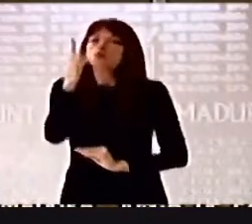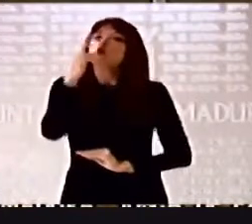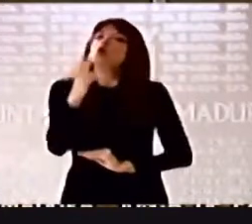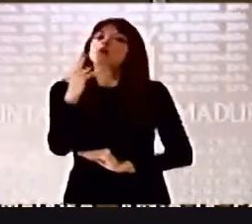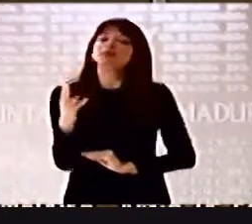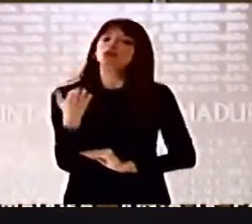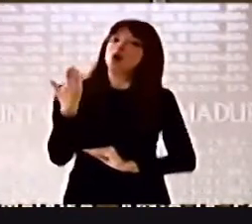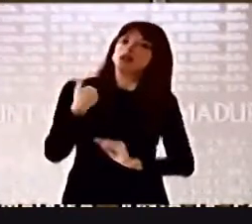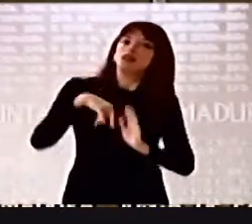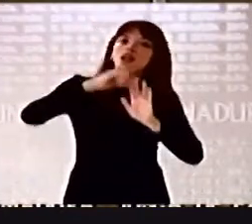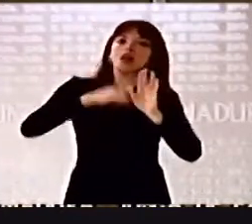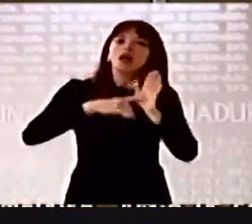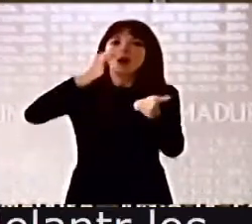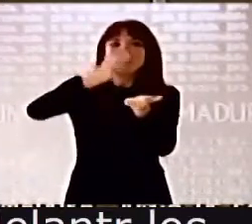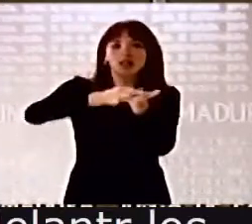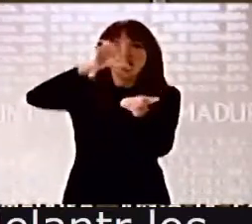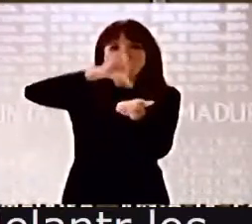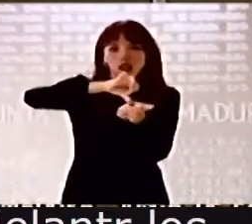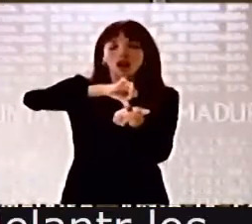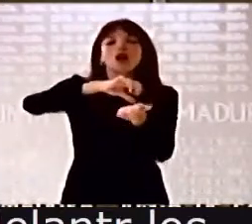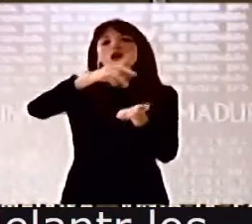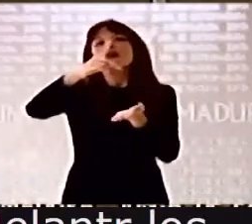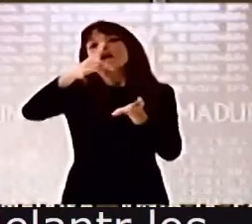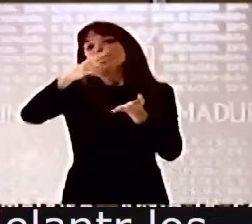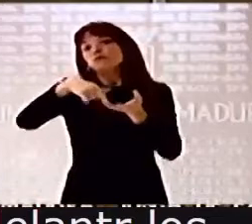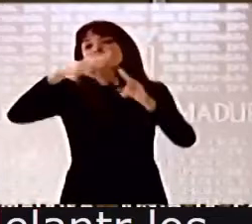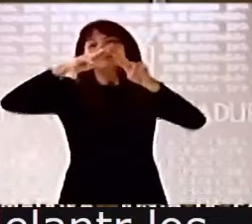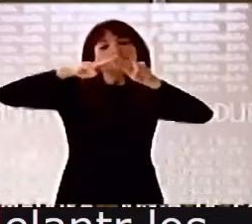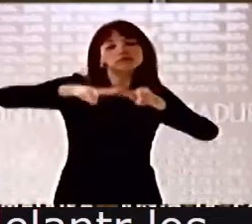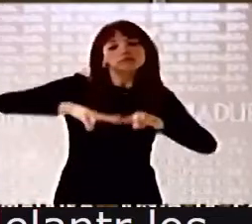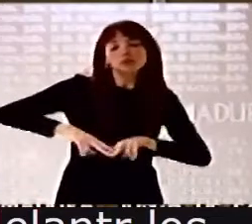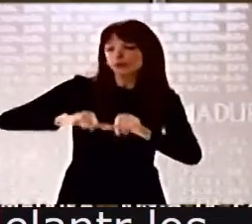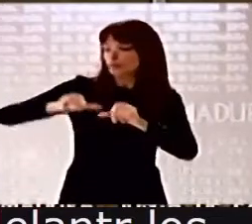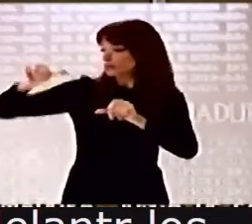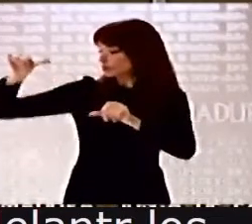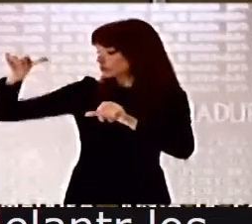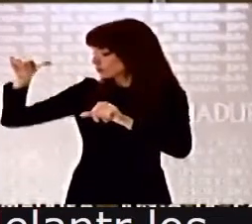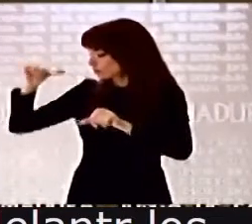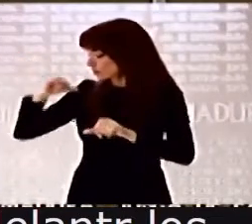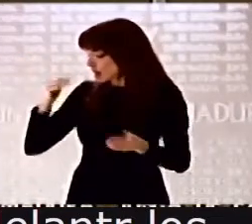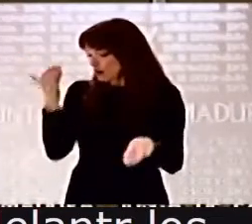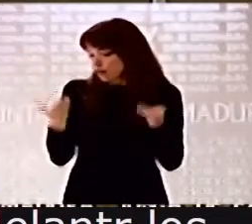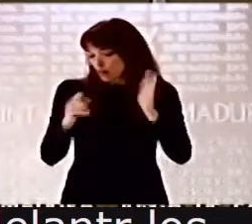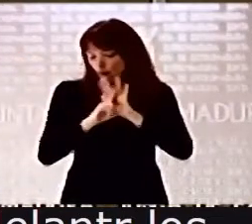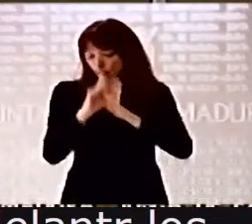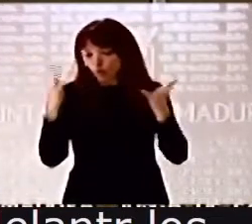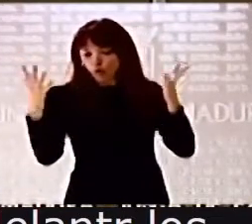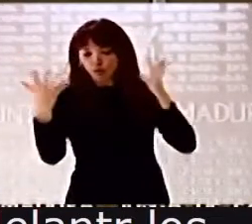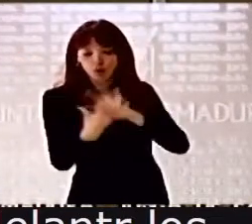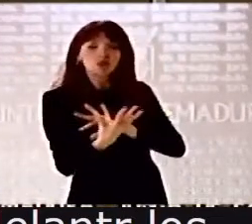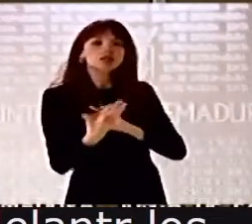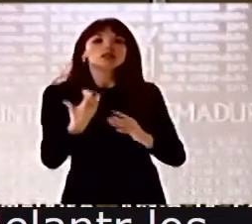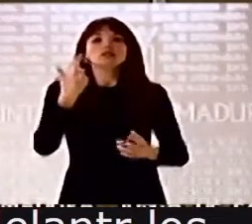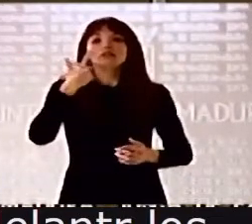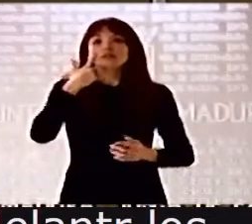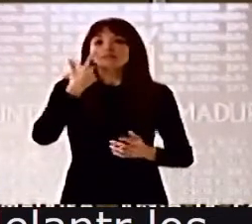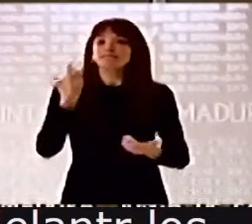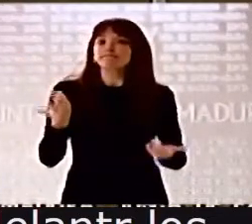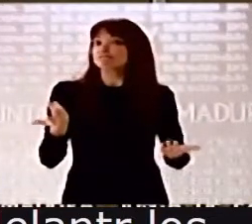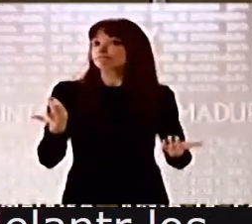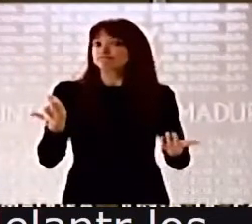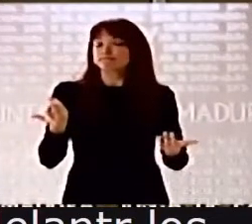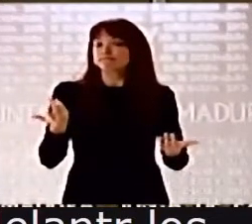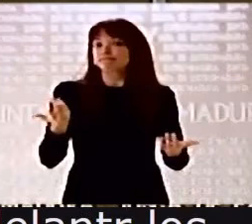de Capitalidad. Analizaremos la evolución de los que hemos tenido hasta ahora y cuáles